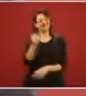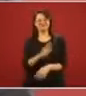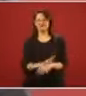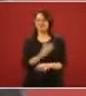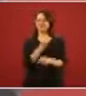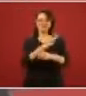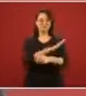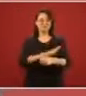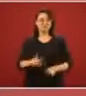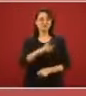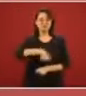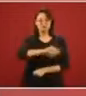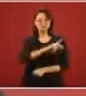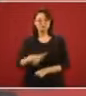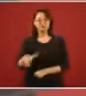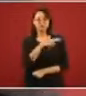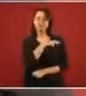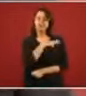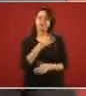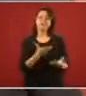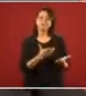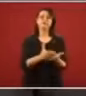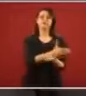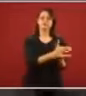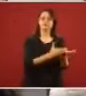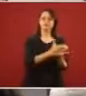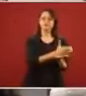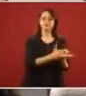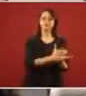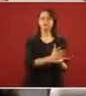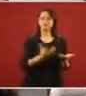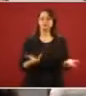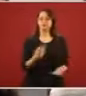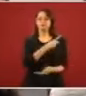Entonces, antes se decía